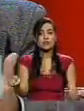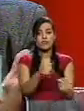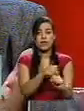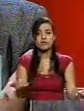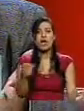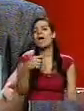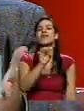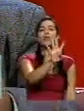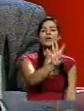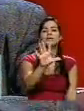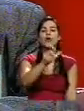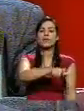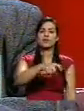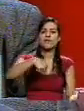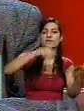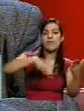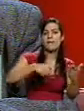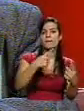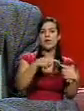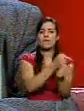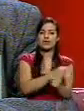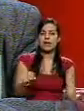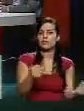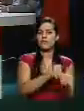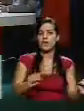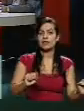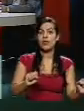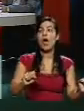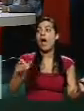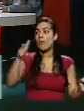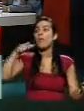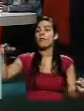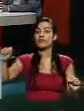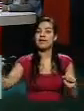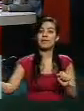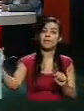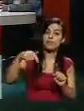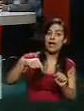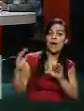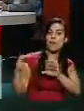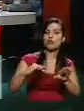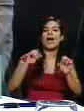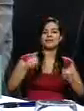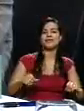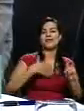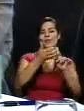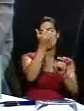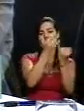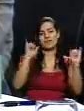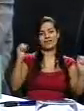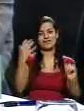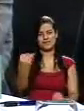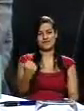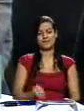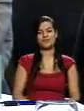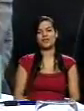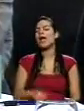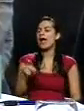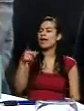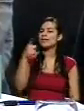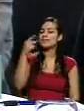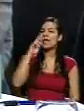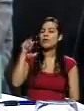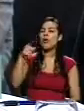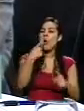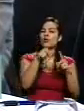45 firmantes de un manifiesto. Sabes que la posición tuya coincide con la de José Ramón Guedes, ¿no? José Ramón Guedes dice, fíjate tú lo que dice, ¿no?